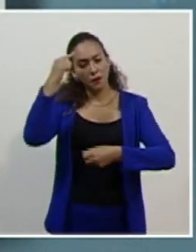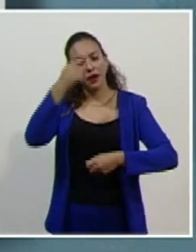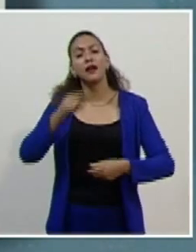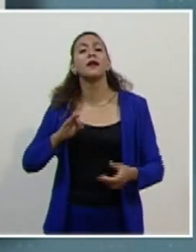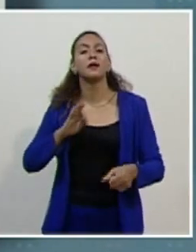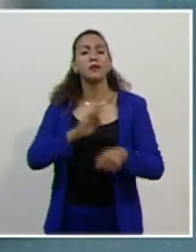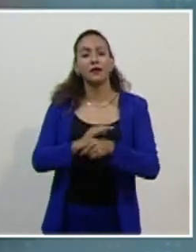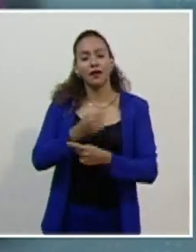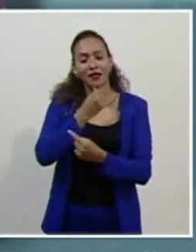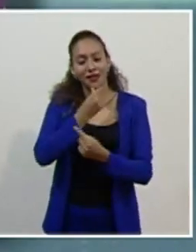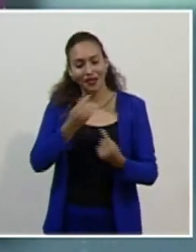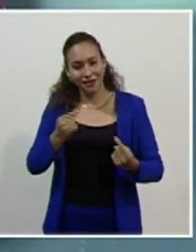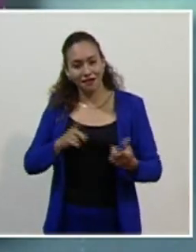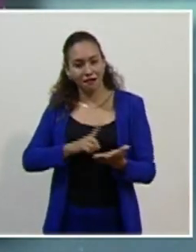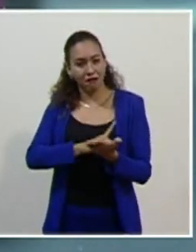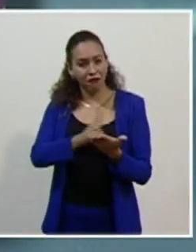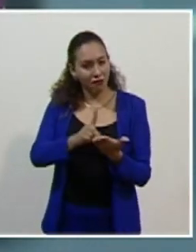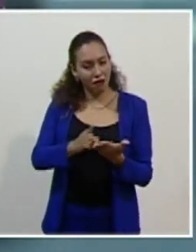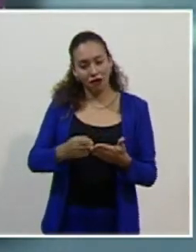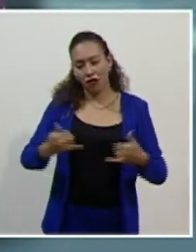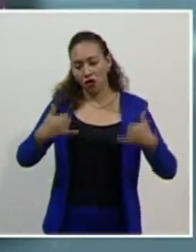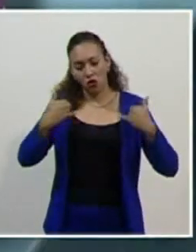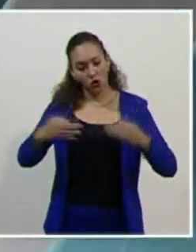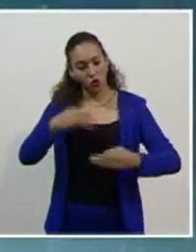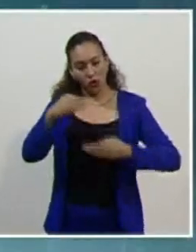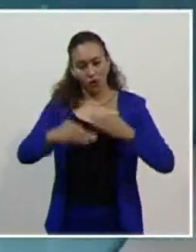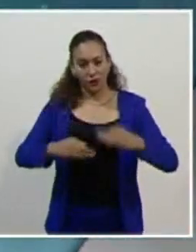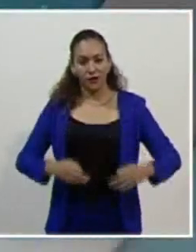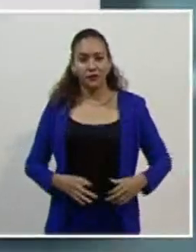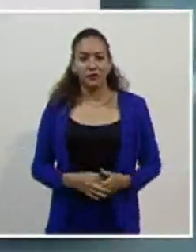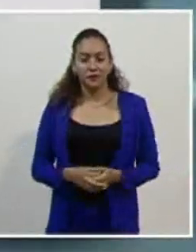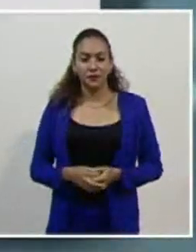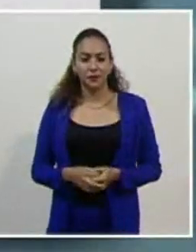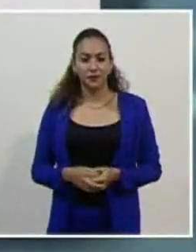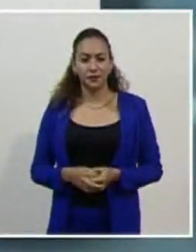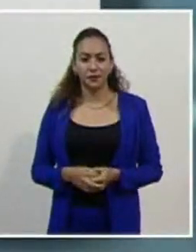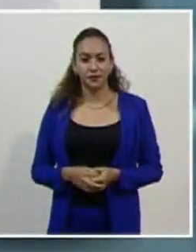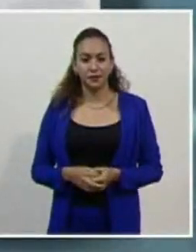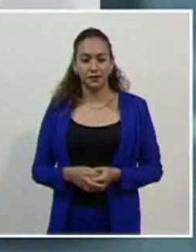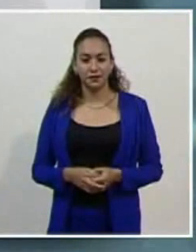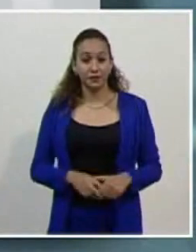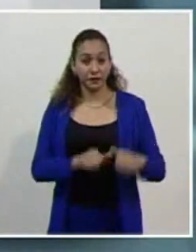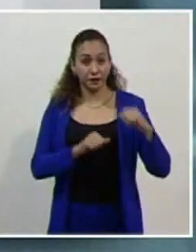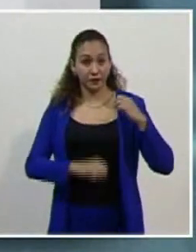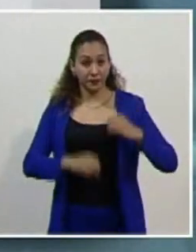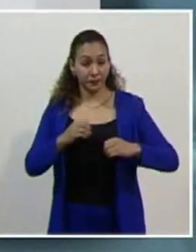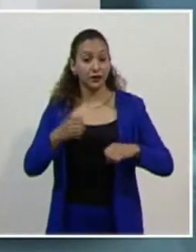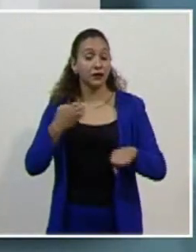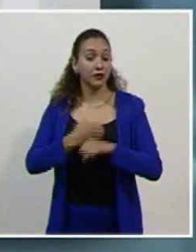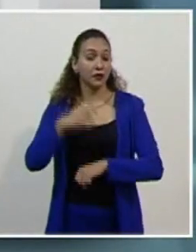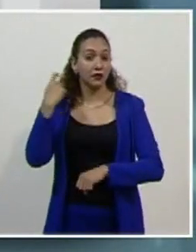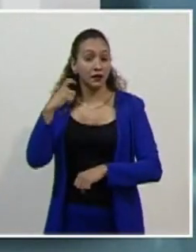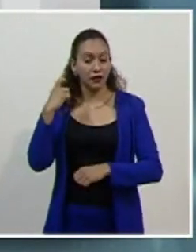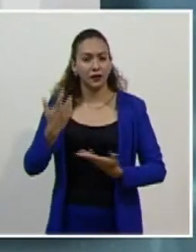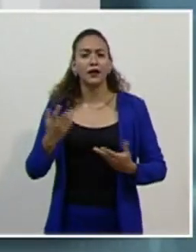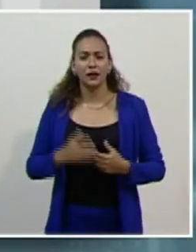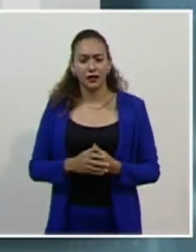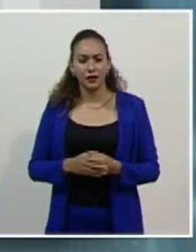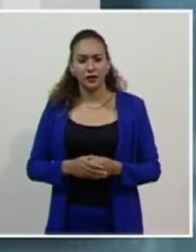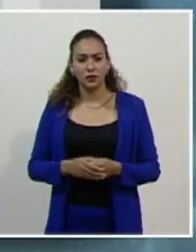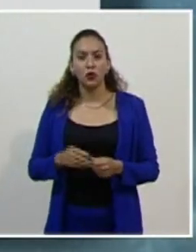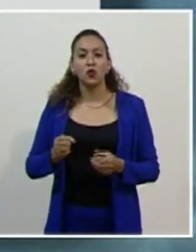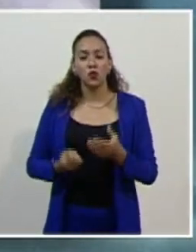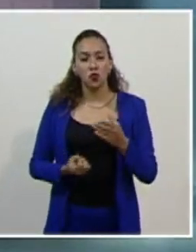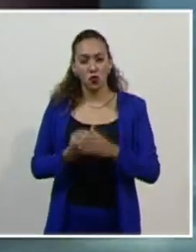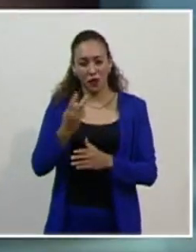y promoción de los derechos de niñas, niños y adolescentes. El Poder Judicial de Querétaro lanzó una nueva versión